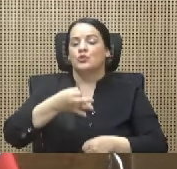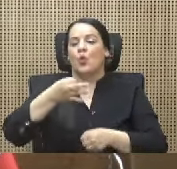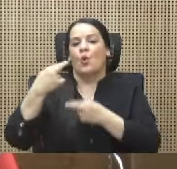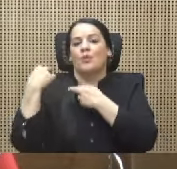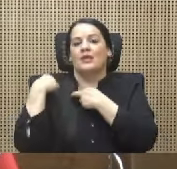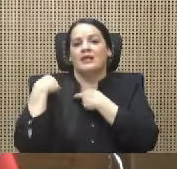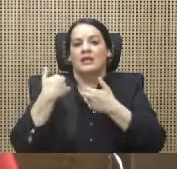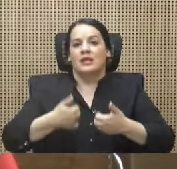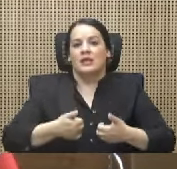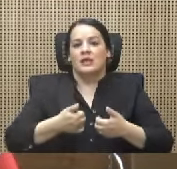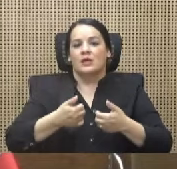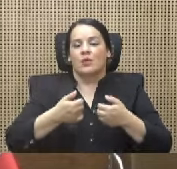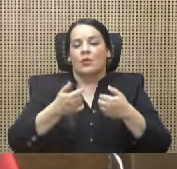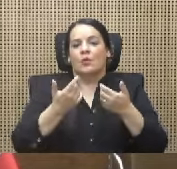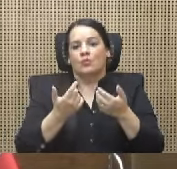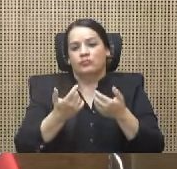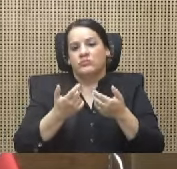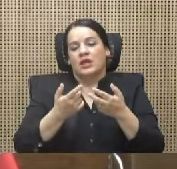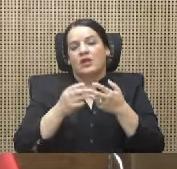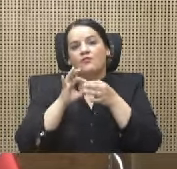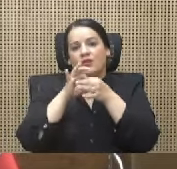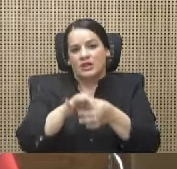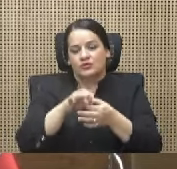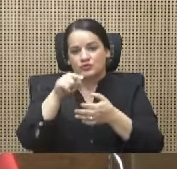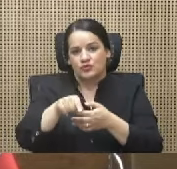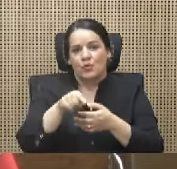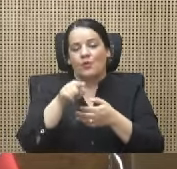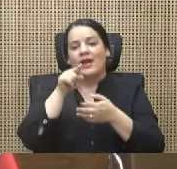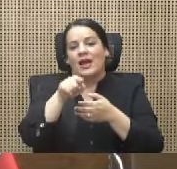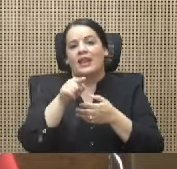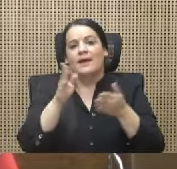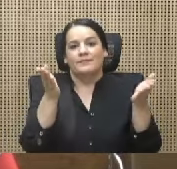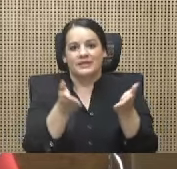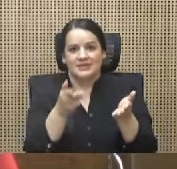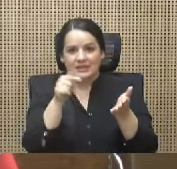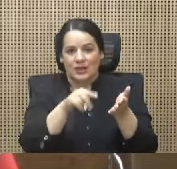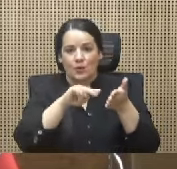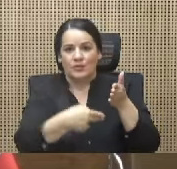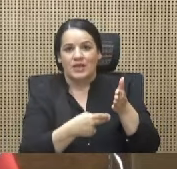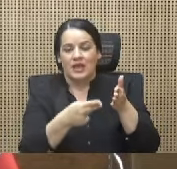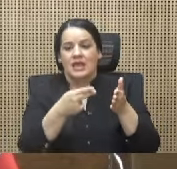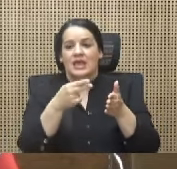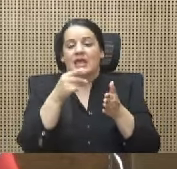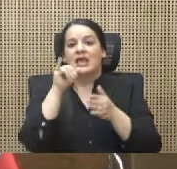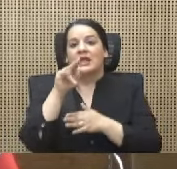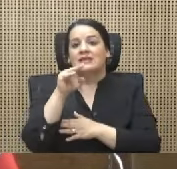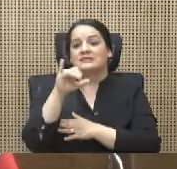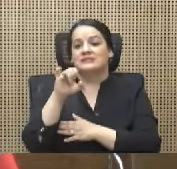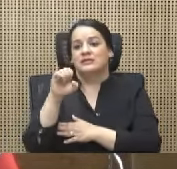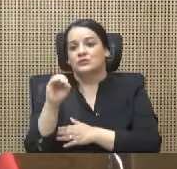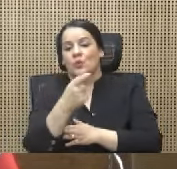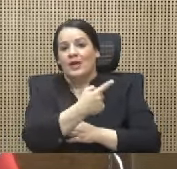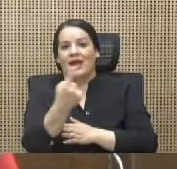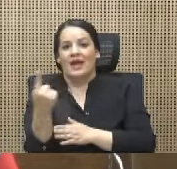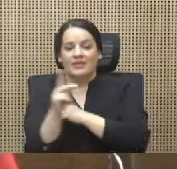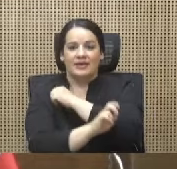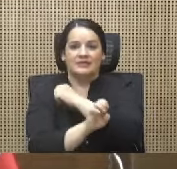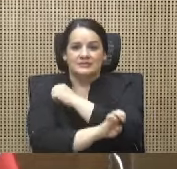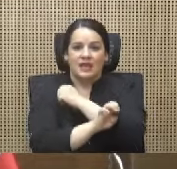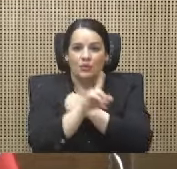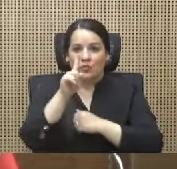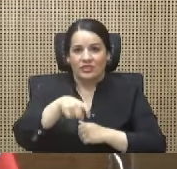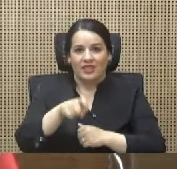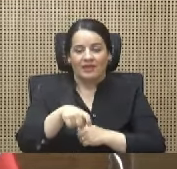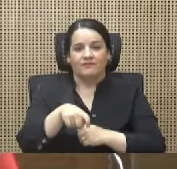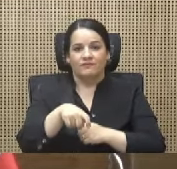a la presente convención. En su tercer inciso, cada estado parte podrá adoptar medidas más estrictas o severas que las previstas